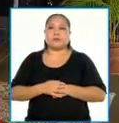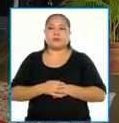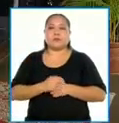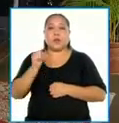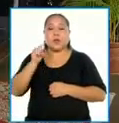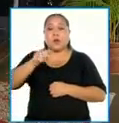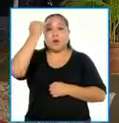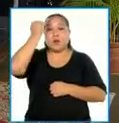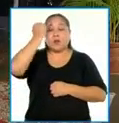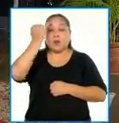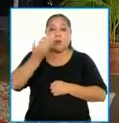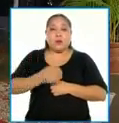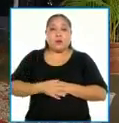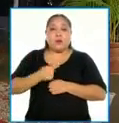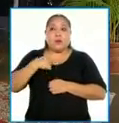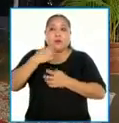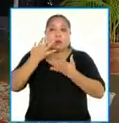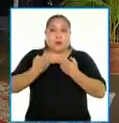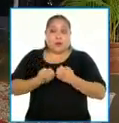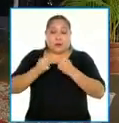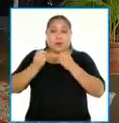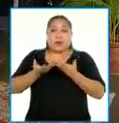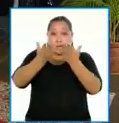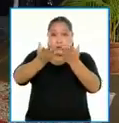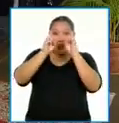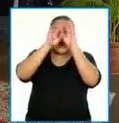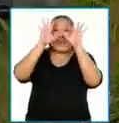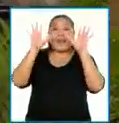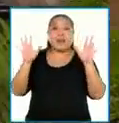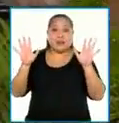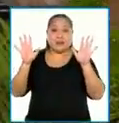Hay una idea que quisiera que quede clara,